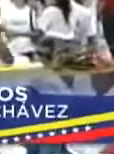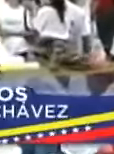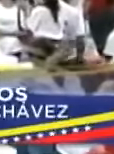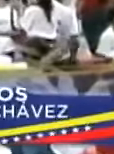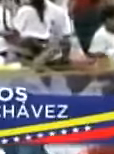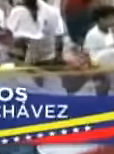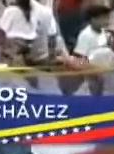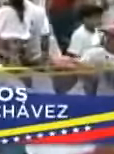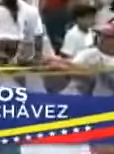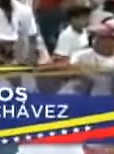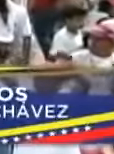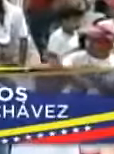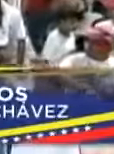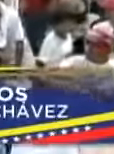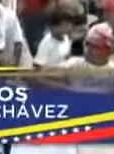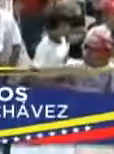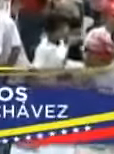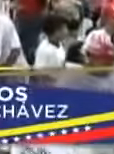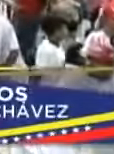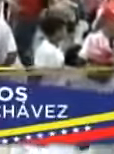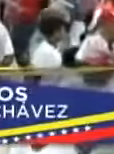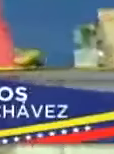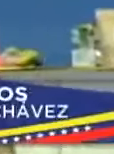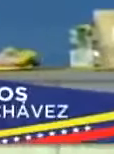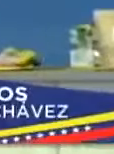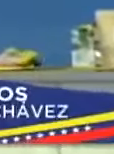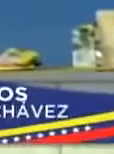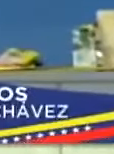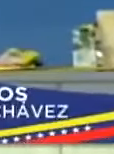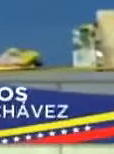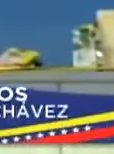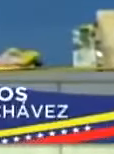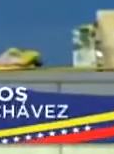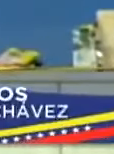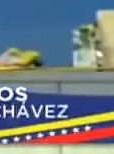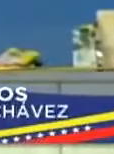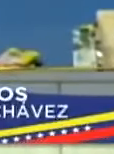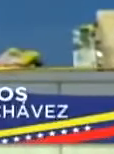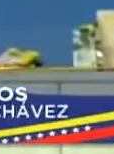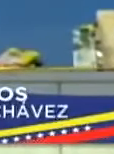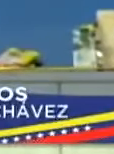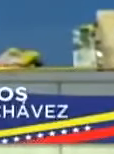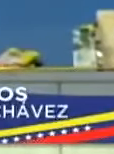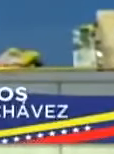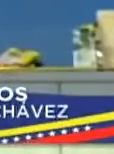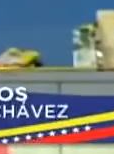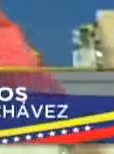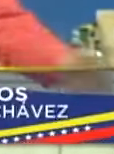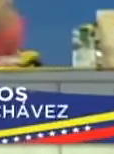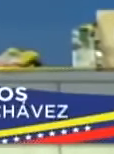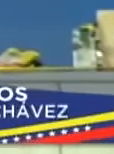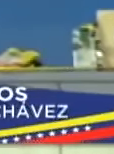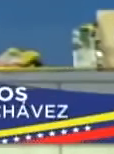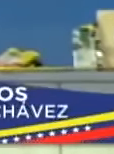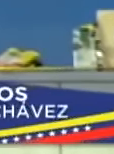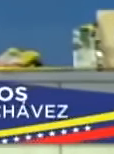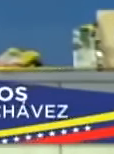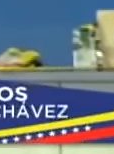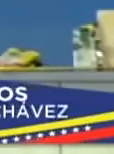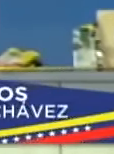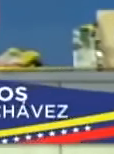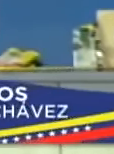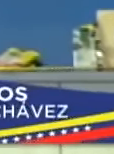y autoridades del gabinete de la revolución bolivariana. A la par de esto, nos convierte en la organización